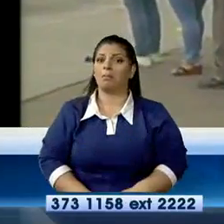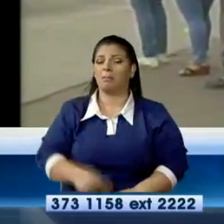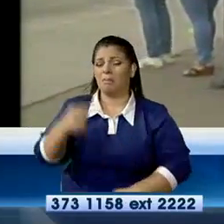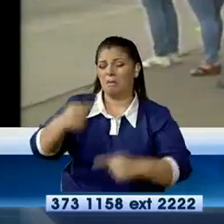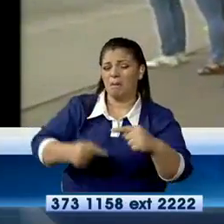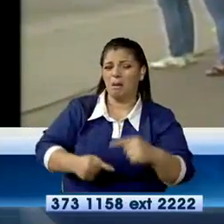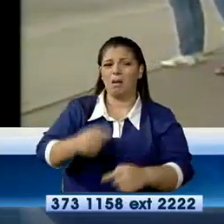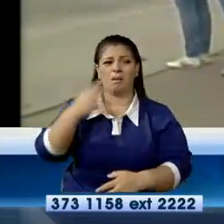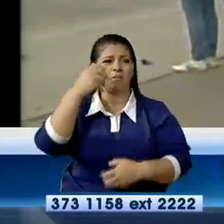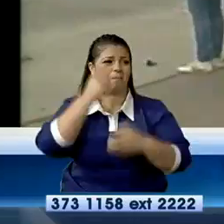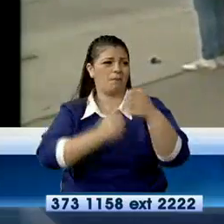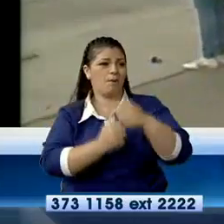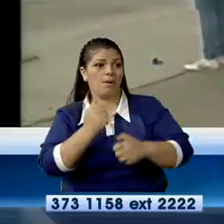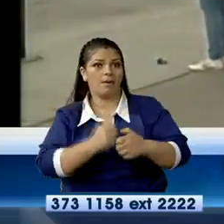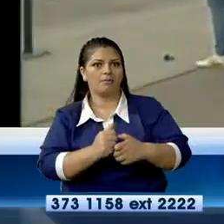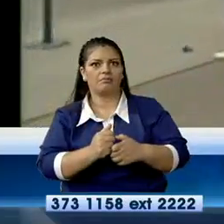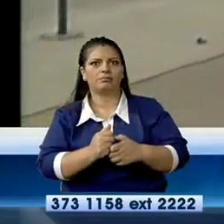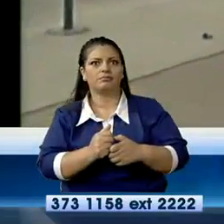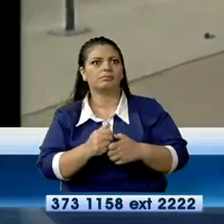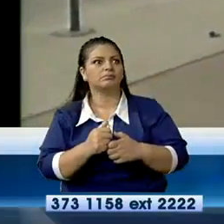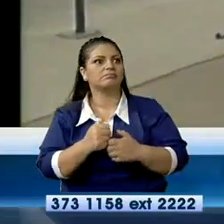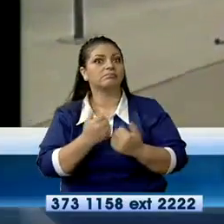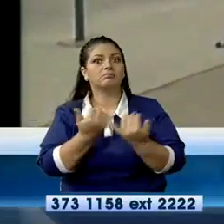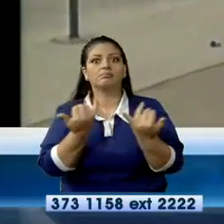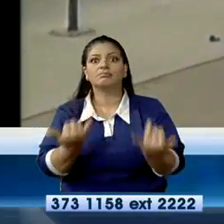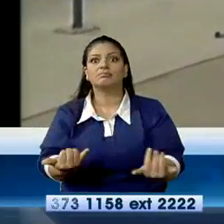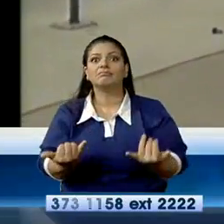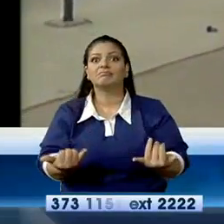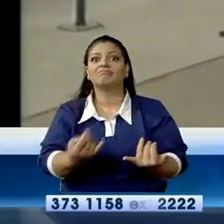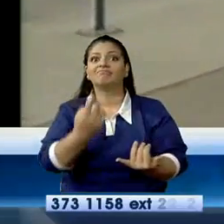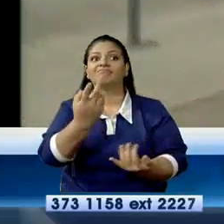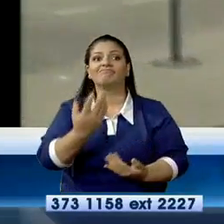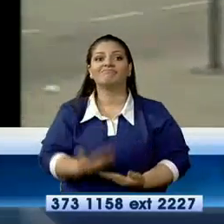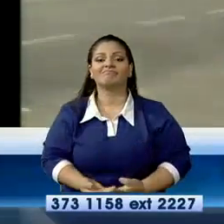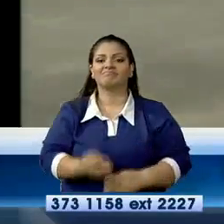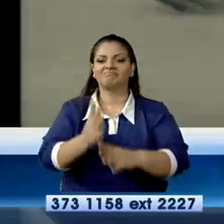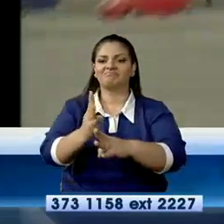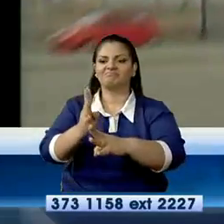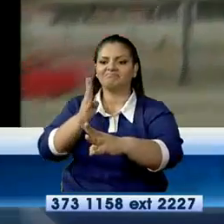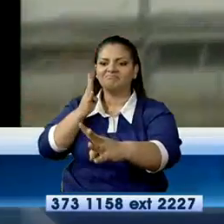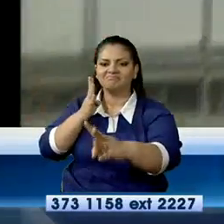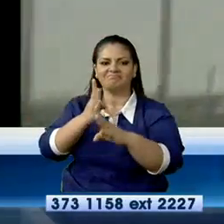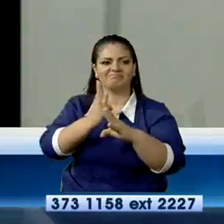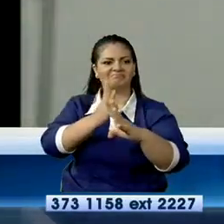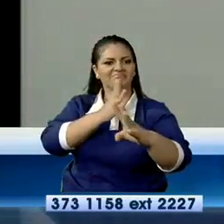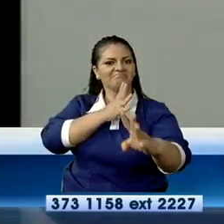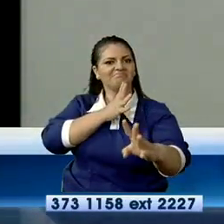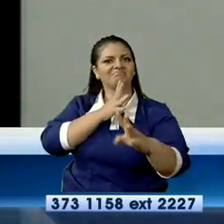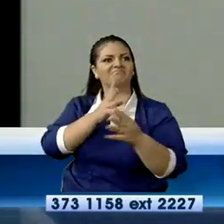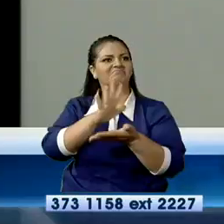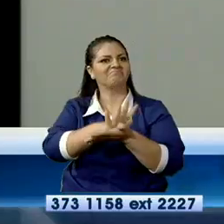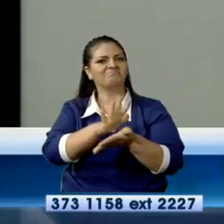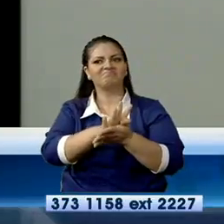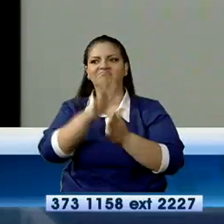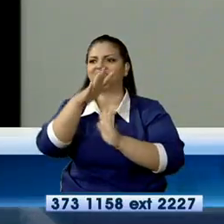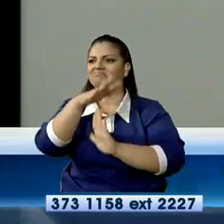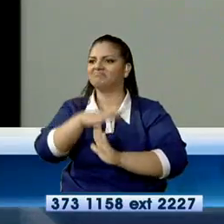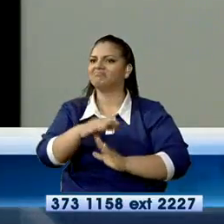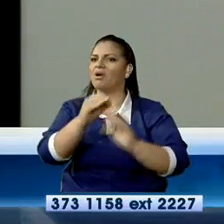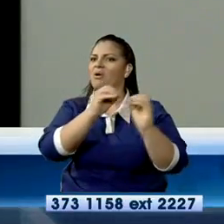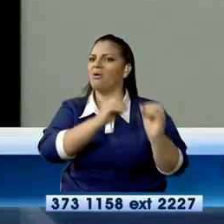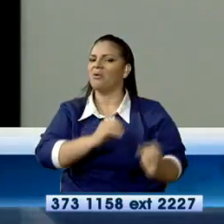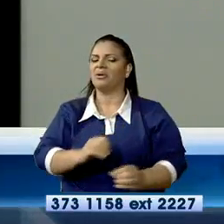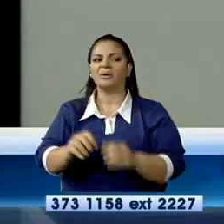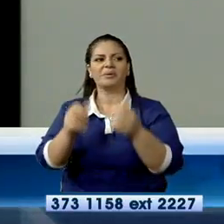damitas adelante. Pero ordenadamente ya existen las señales de tránsito respectiva donde